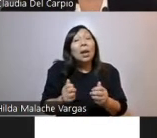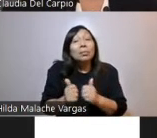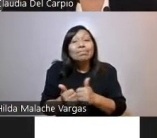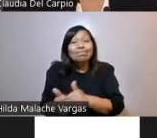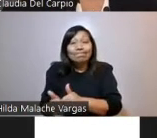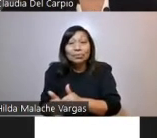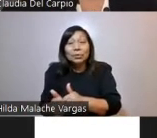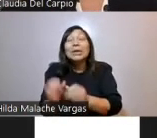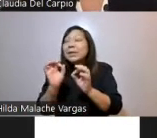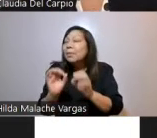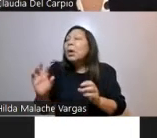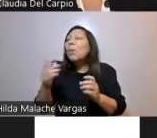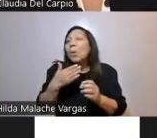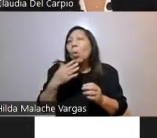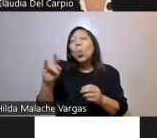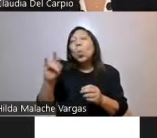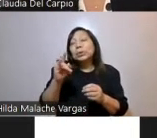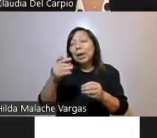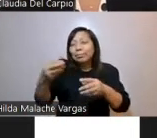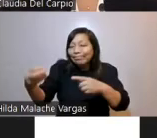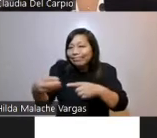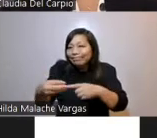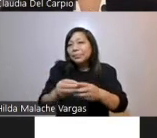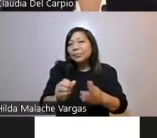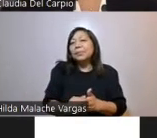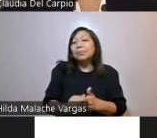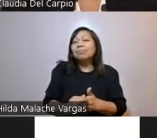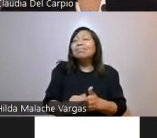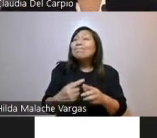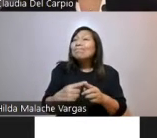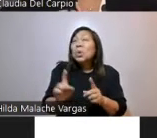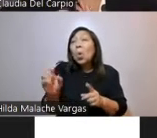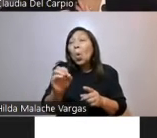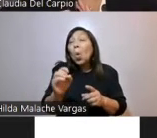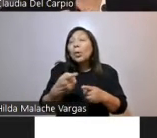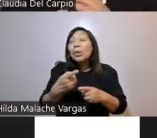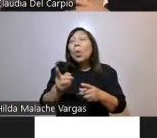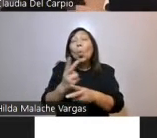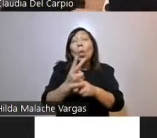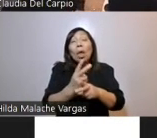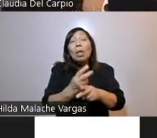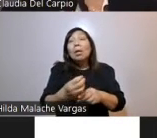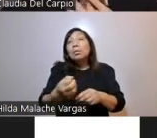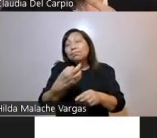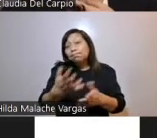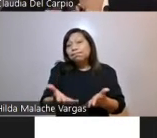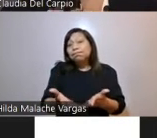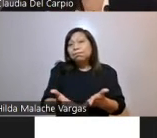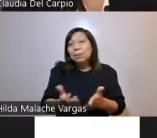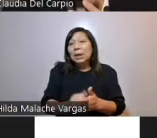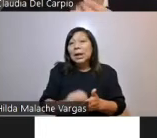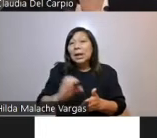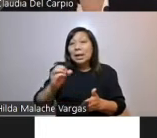de preservativo. Y bueno, usar un método anticonceptivo si no deseas embarazo. La carne viene